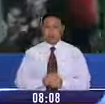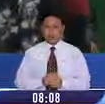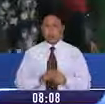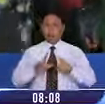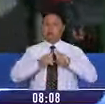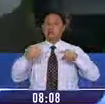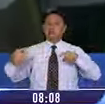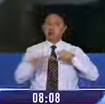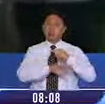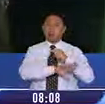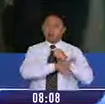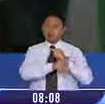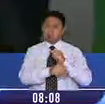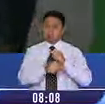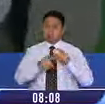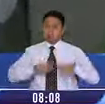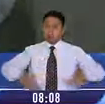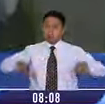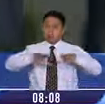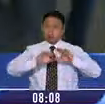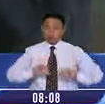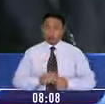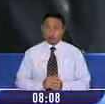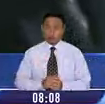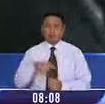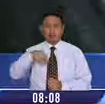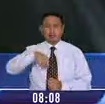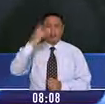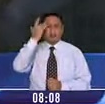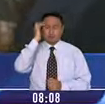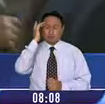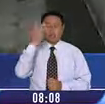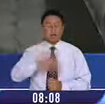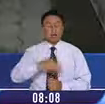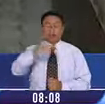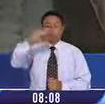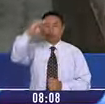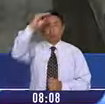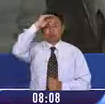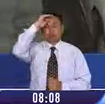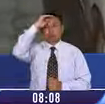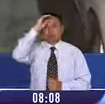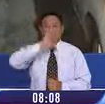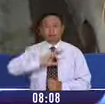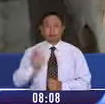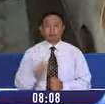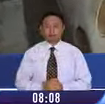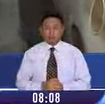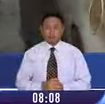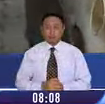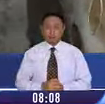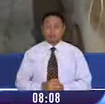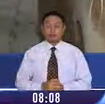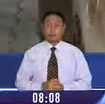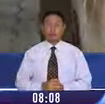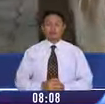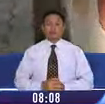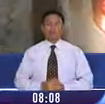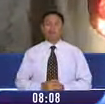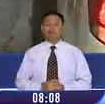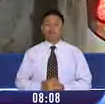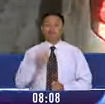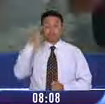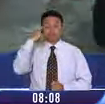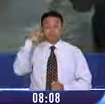los asaltos que se han registrado en este punto de la capital les tiene realmente ya con el espíritu alicaído, molestos y con dolor